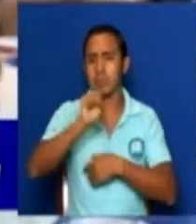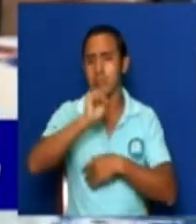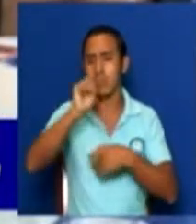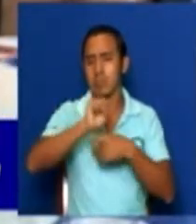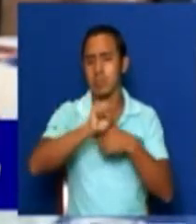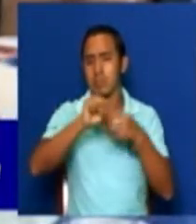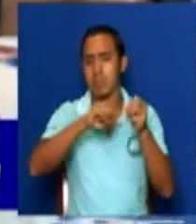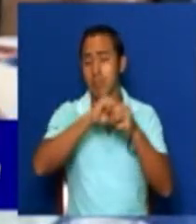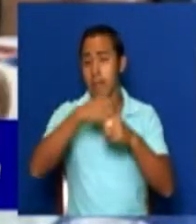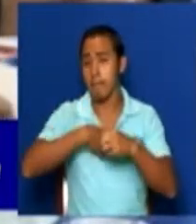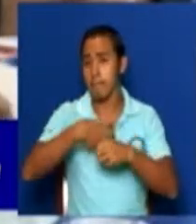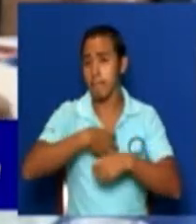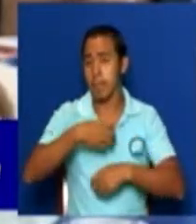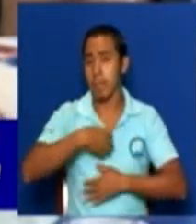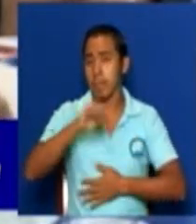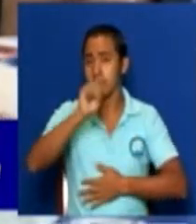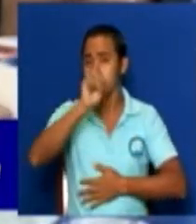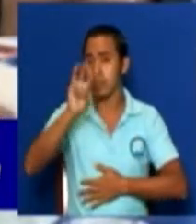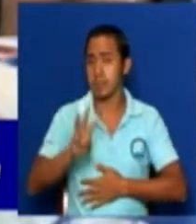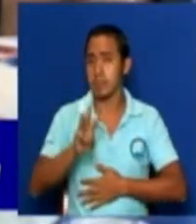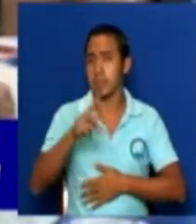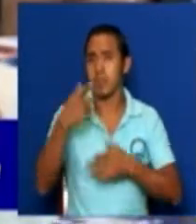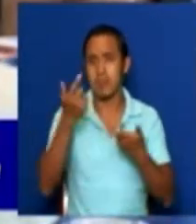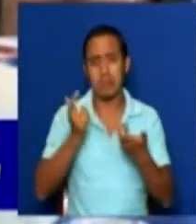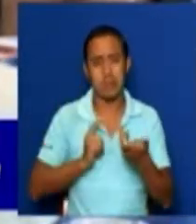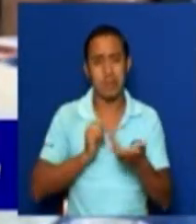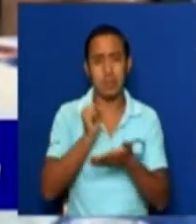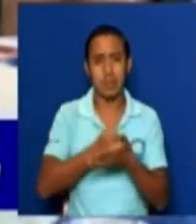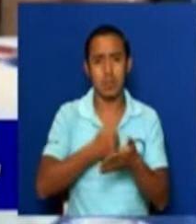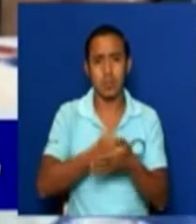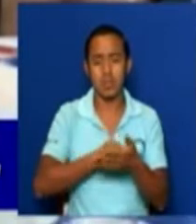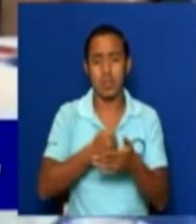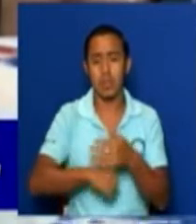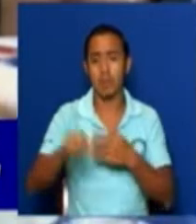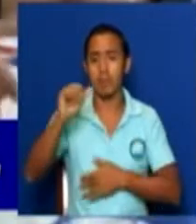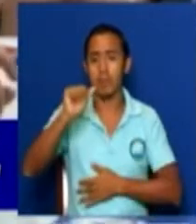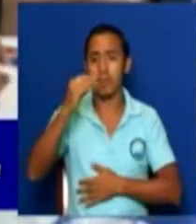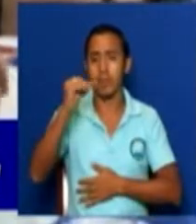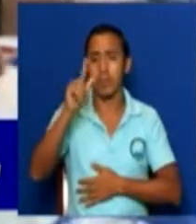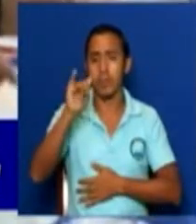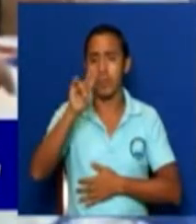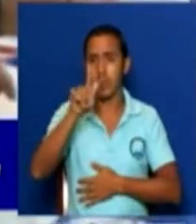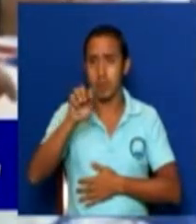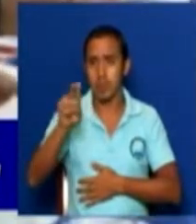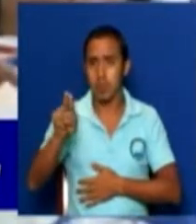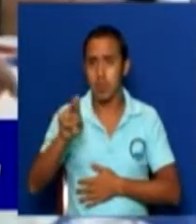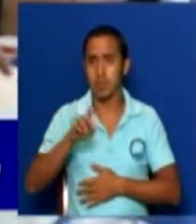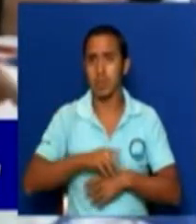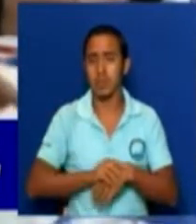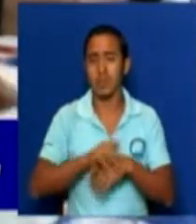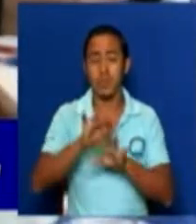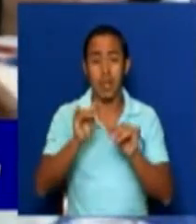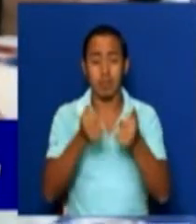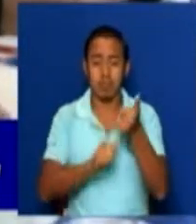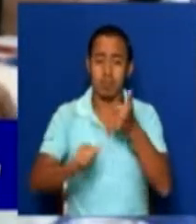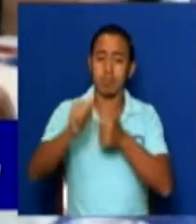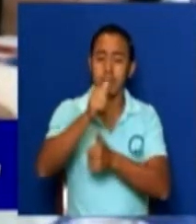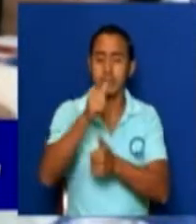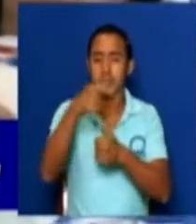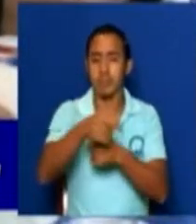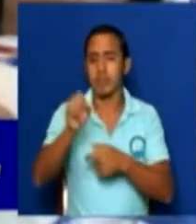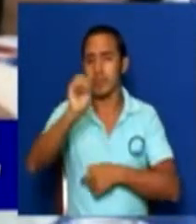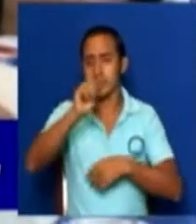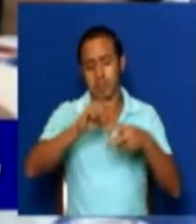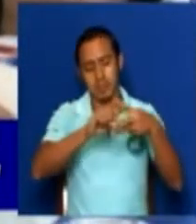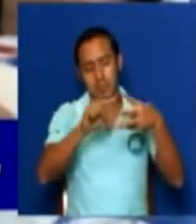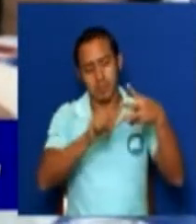Y tenemos que seguir luchando con la actitud elevar el rango constitucional, el